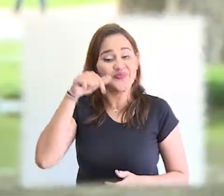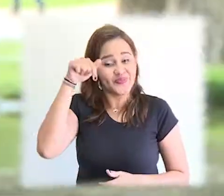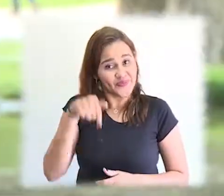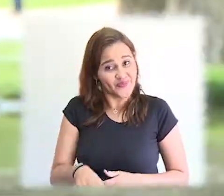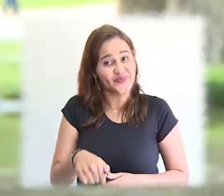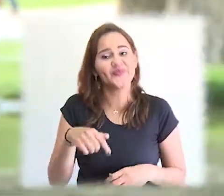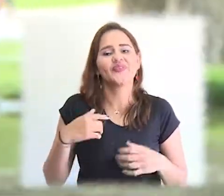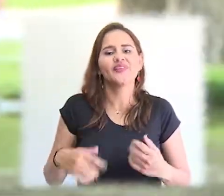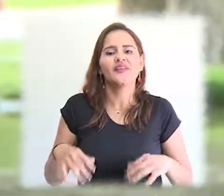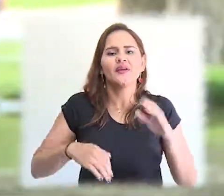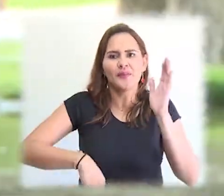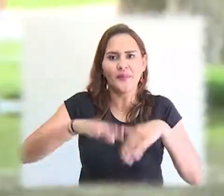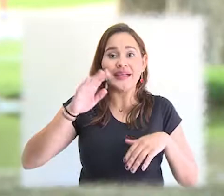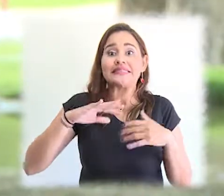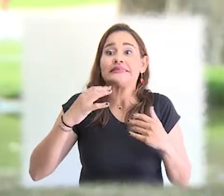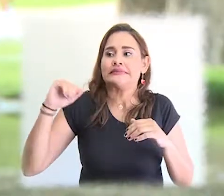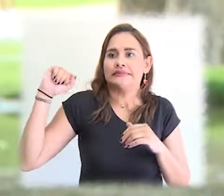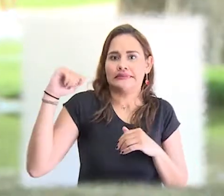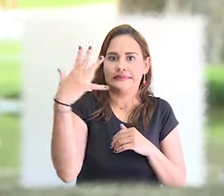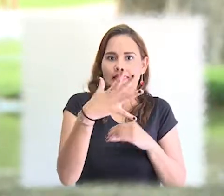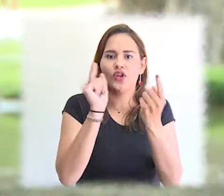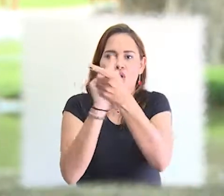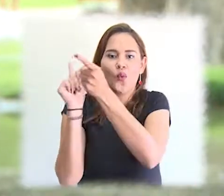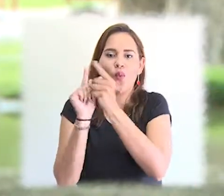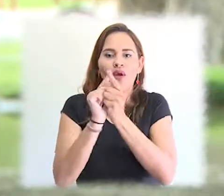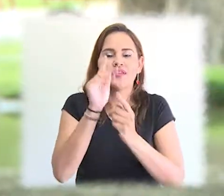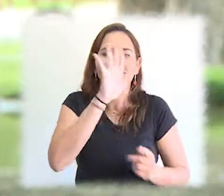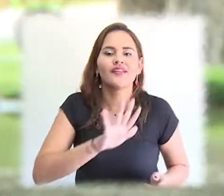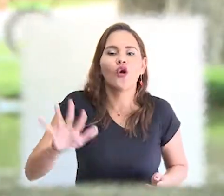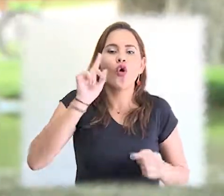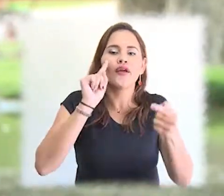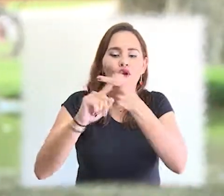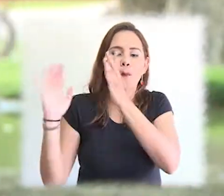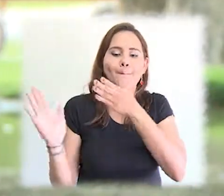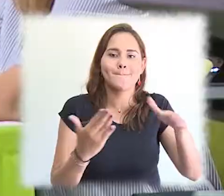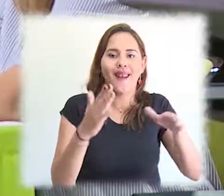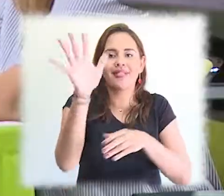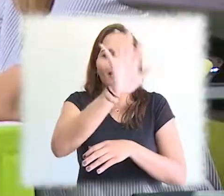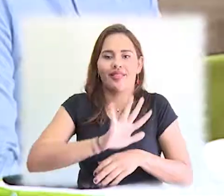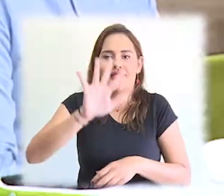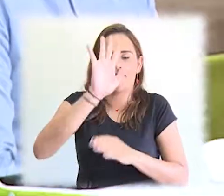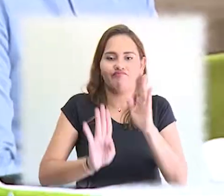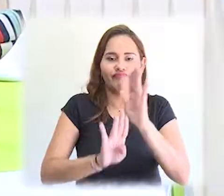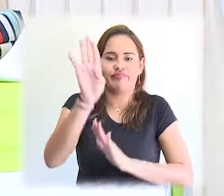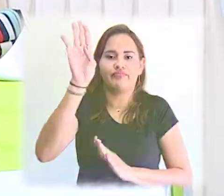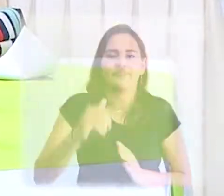Nuestra casa de estudios acogió el quinto encuentro regional planeando territorio